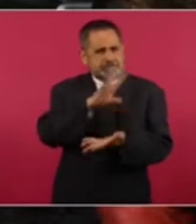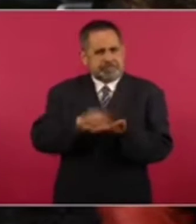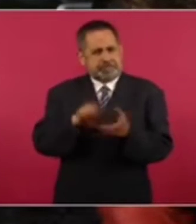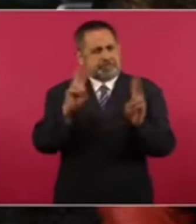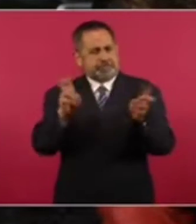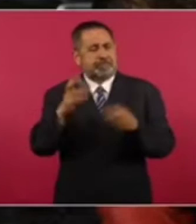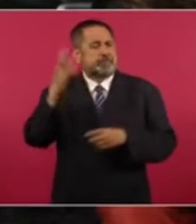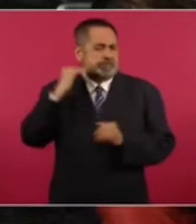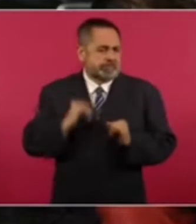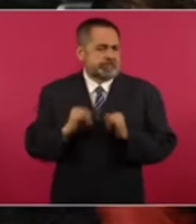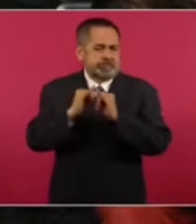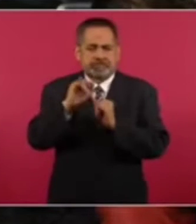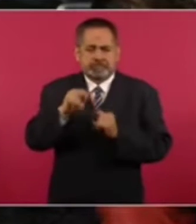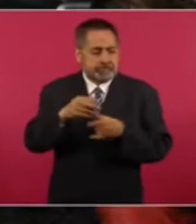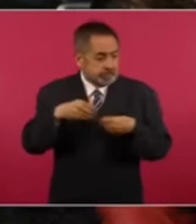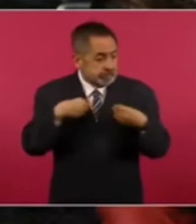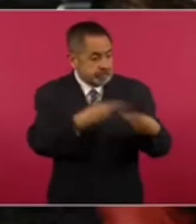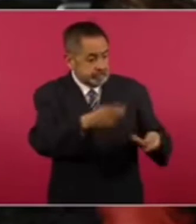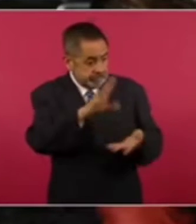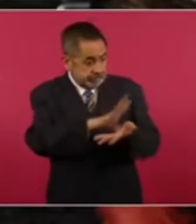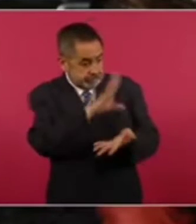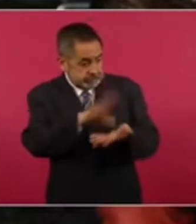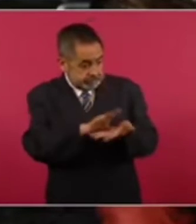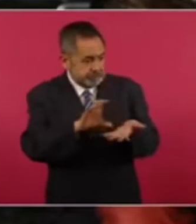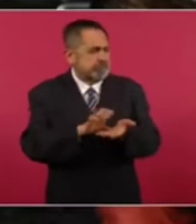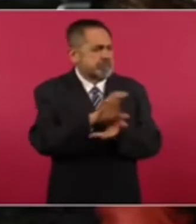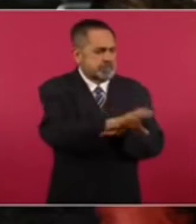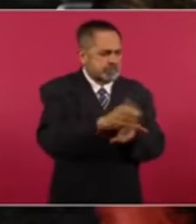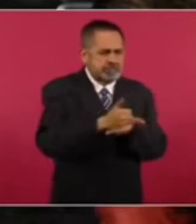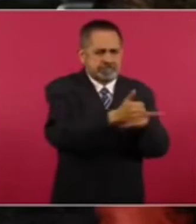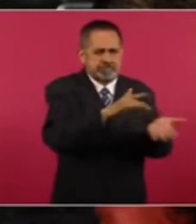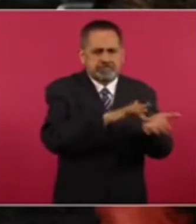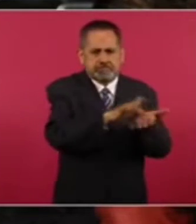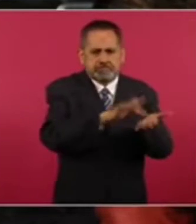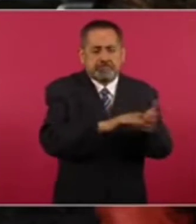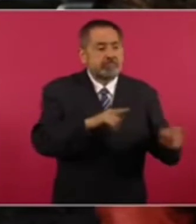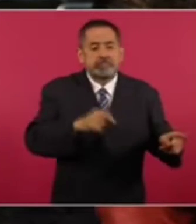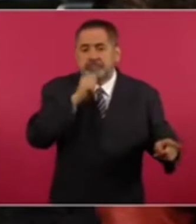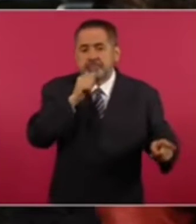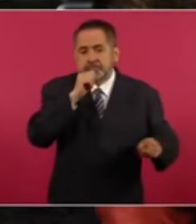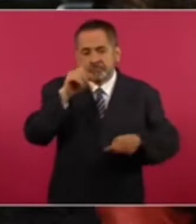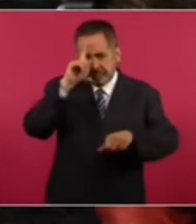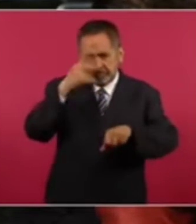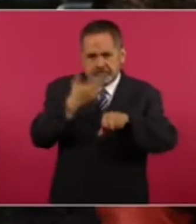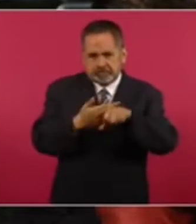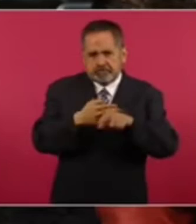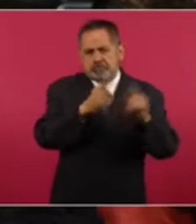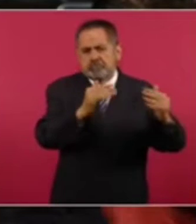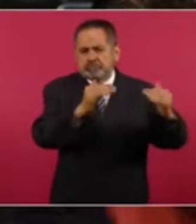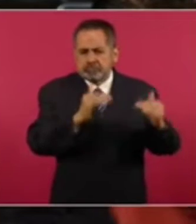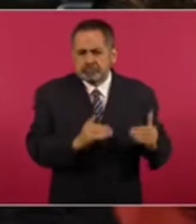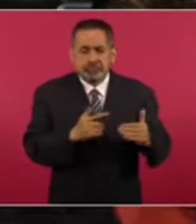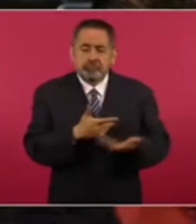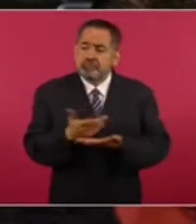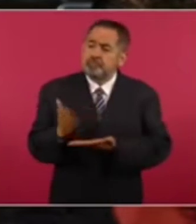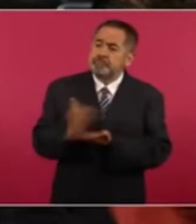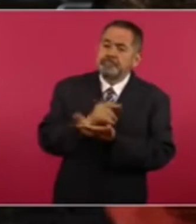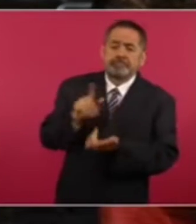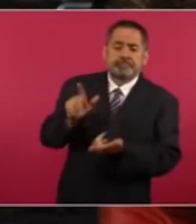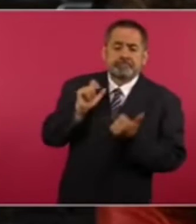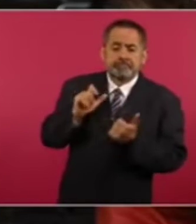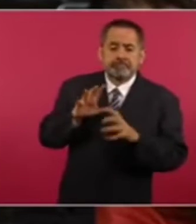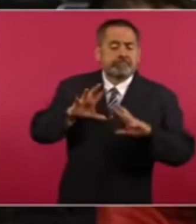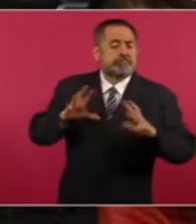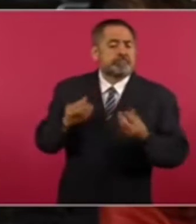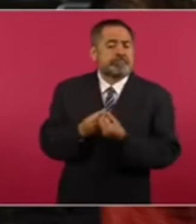el Instituto Federal Electoral en aquel entonces, cuando no era consejero, tenía un cargo menor y él cobró hasta esta